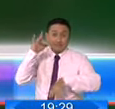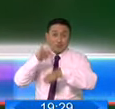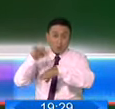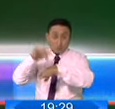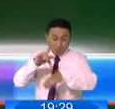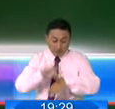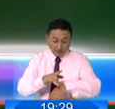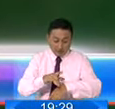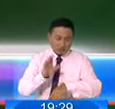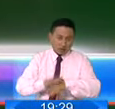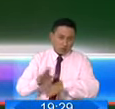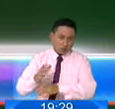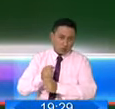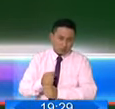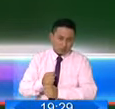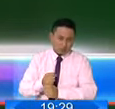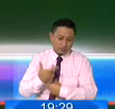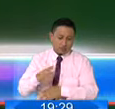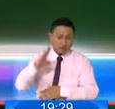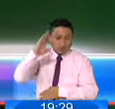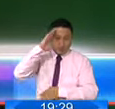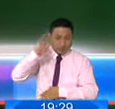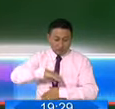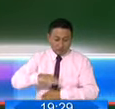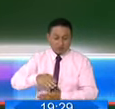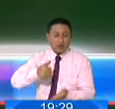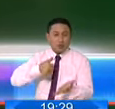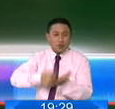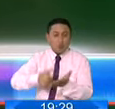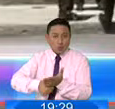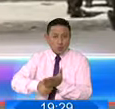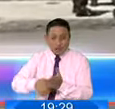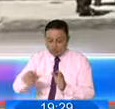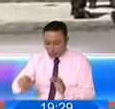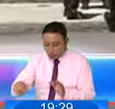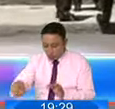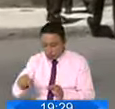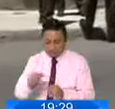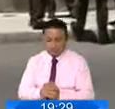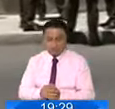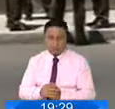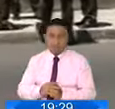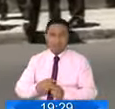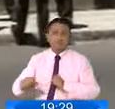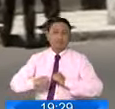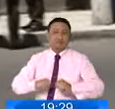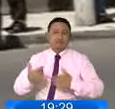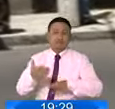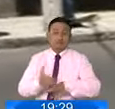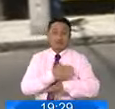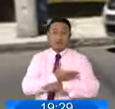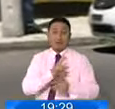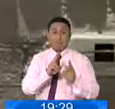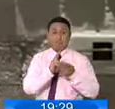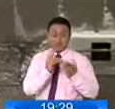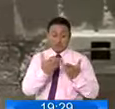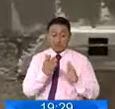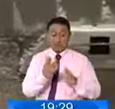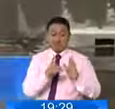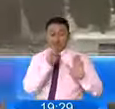hasta tomar las huellas por parte de la policía. Los trabajos responden a las denuncias de los vecinos y a